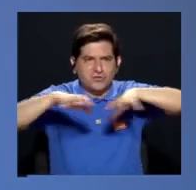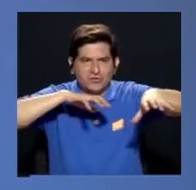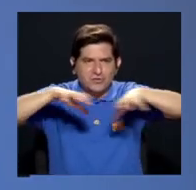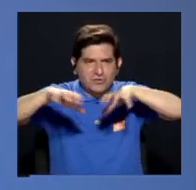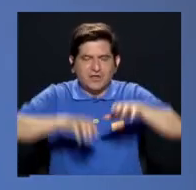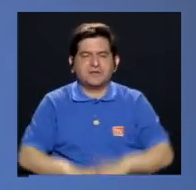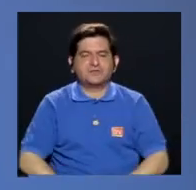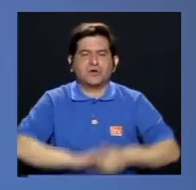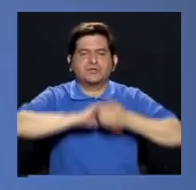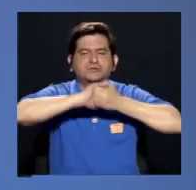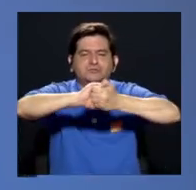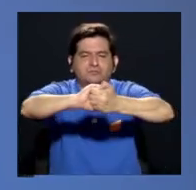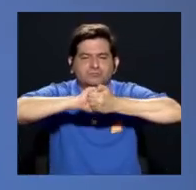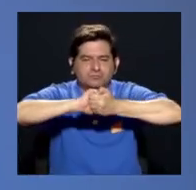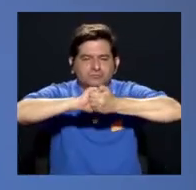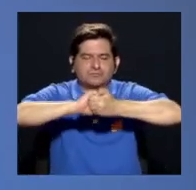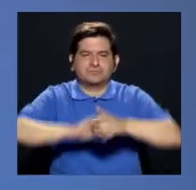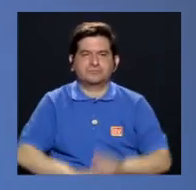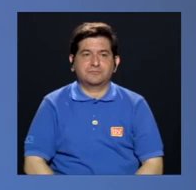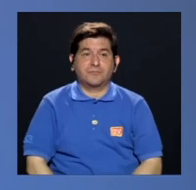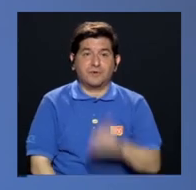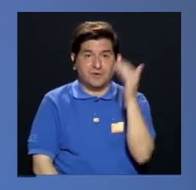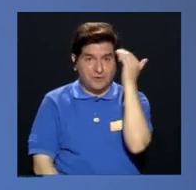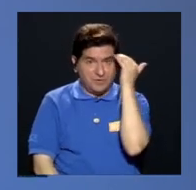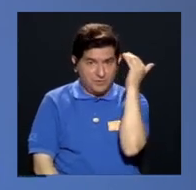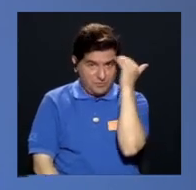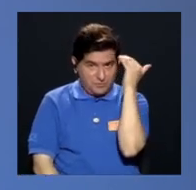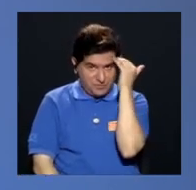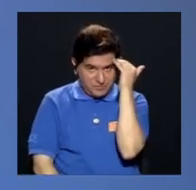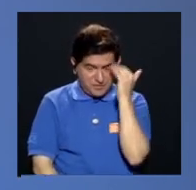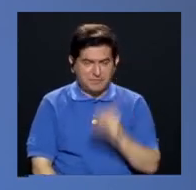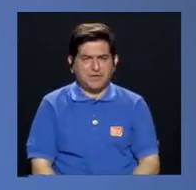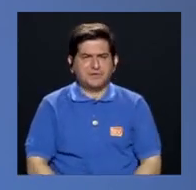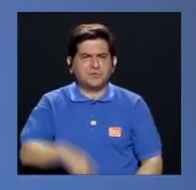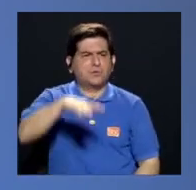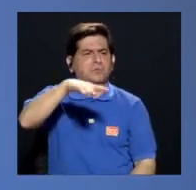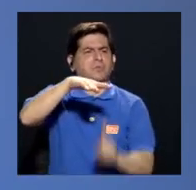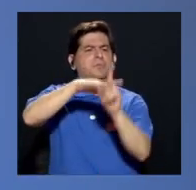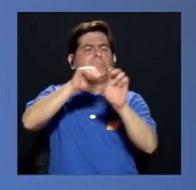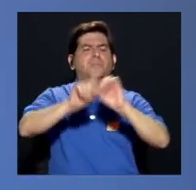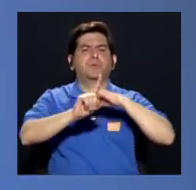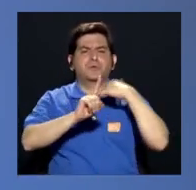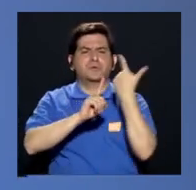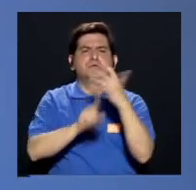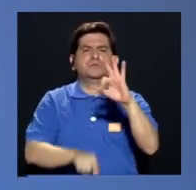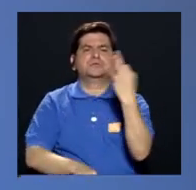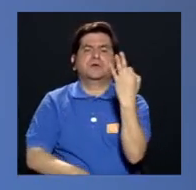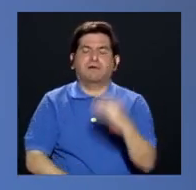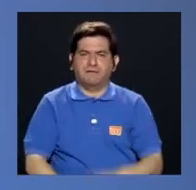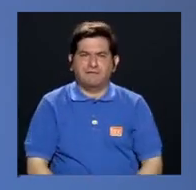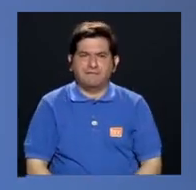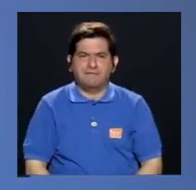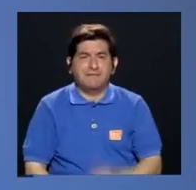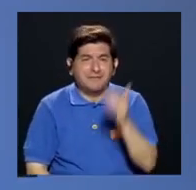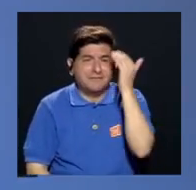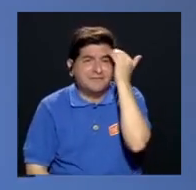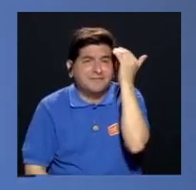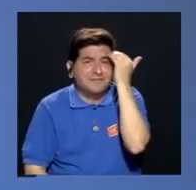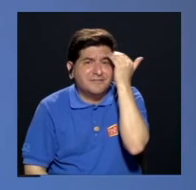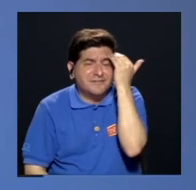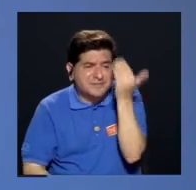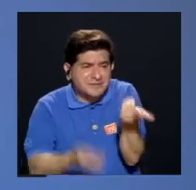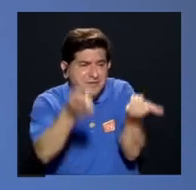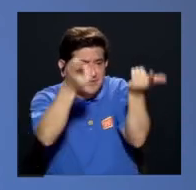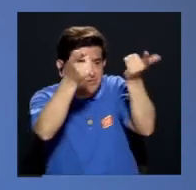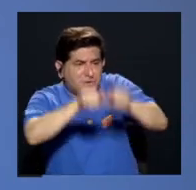acciones colaborativas. El conocimiento surge socialmente, el conocimiento se